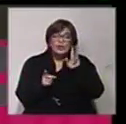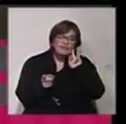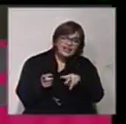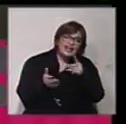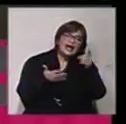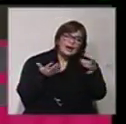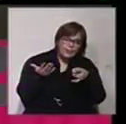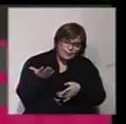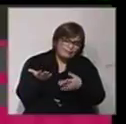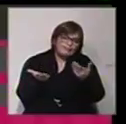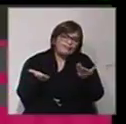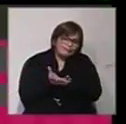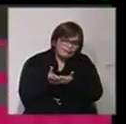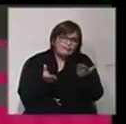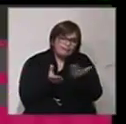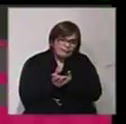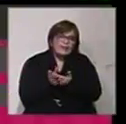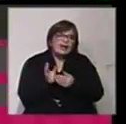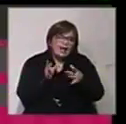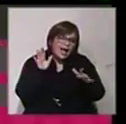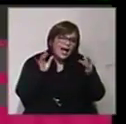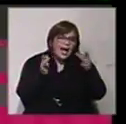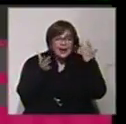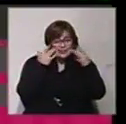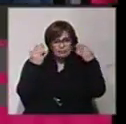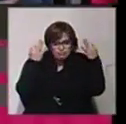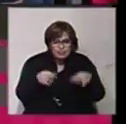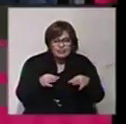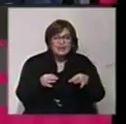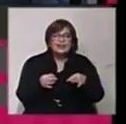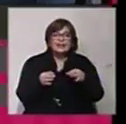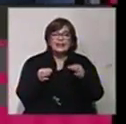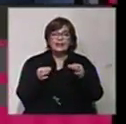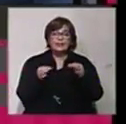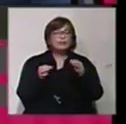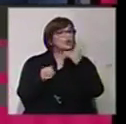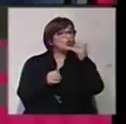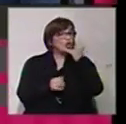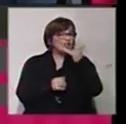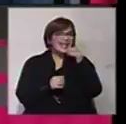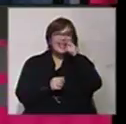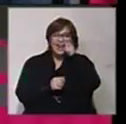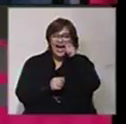cosas, más para los artistas un poco más especializados. Uh-huh. Y tratan de, no sé qué edades